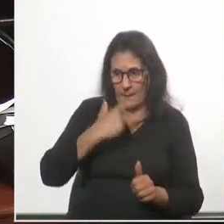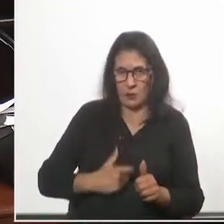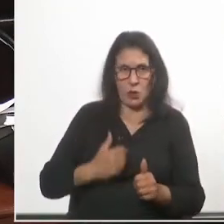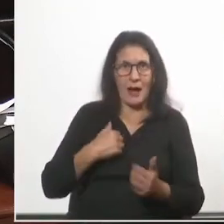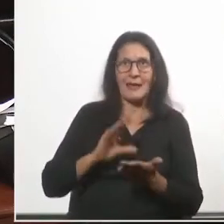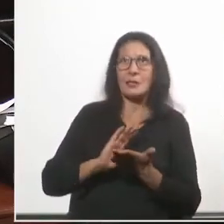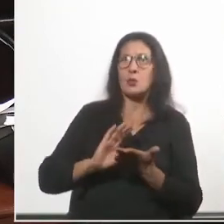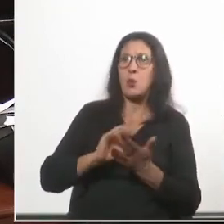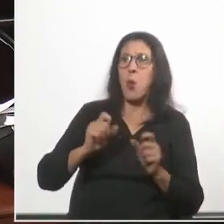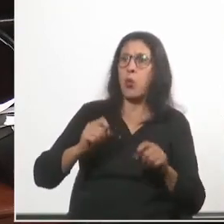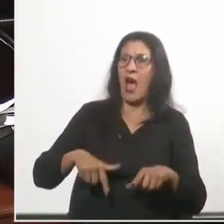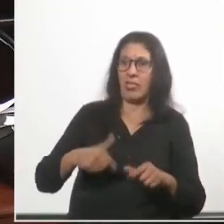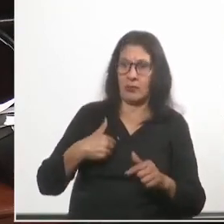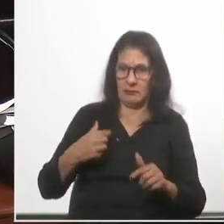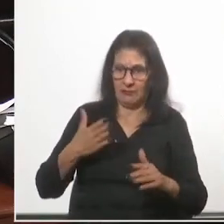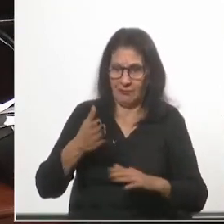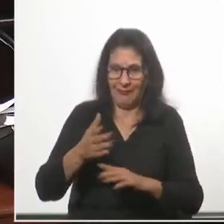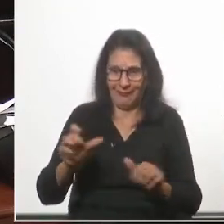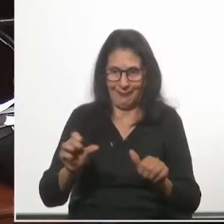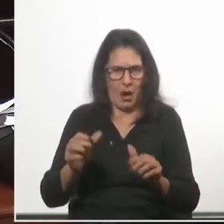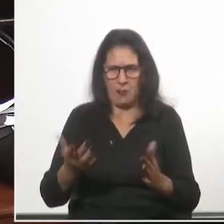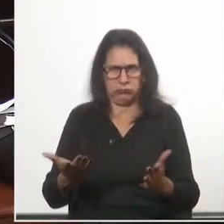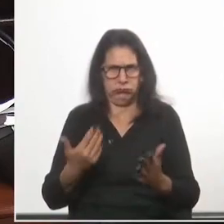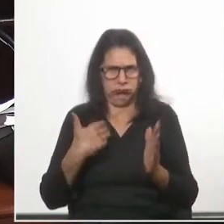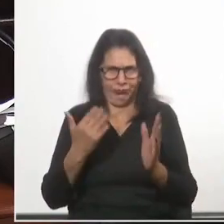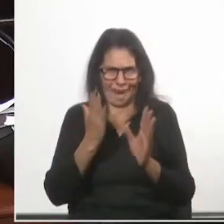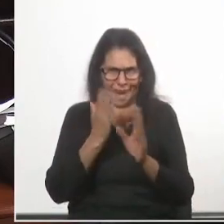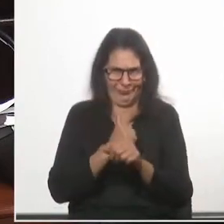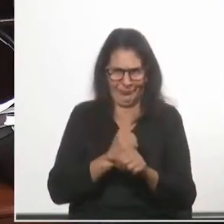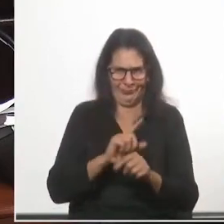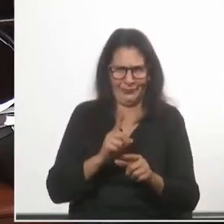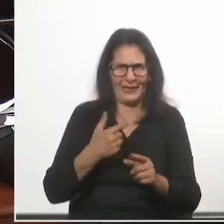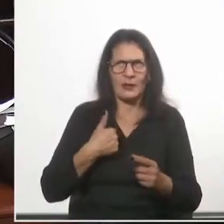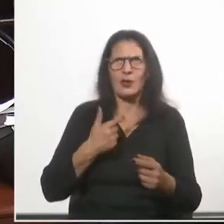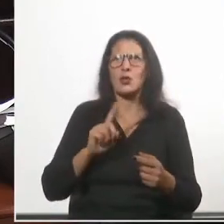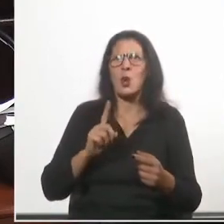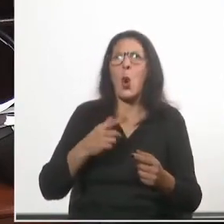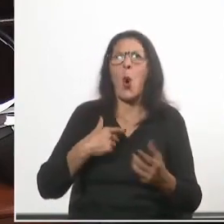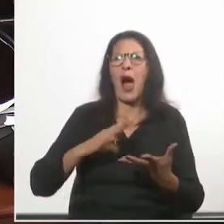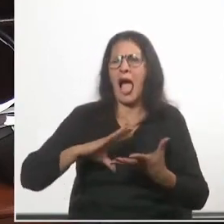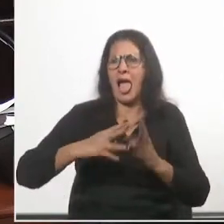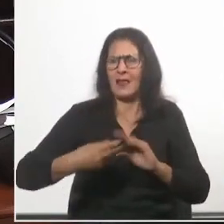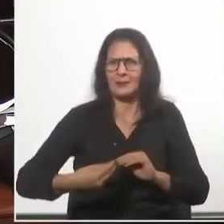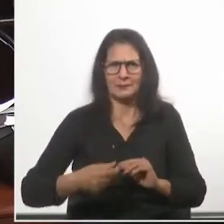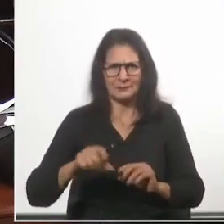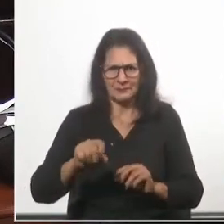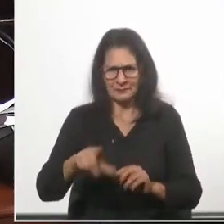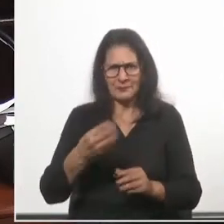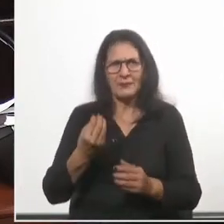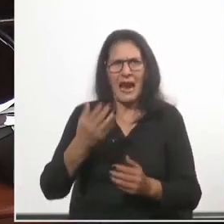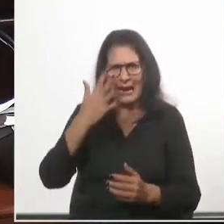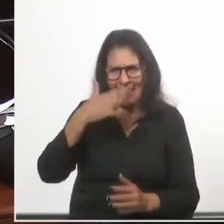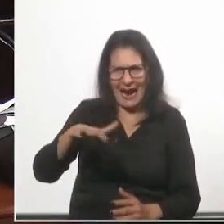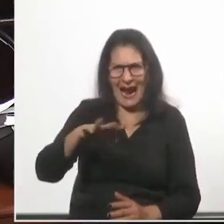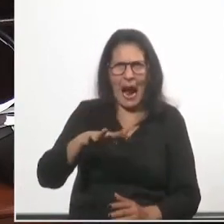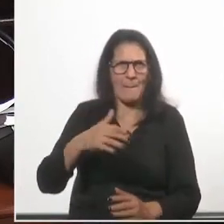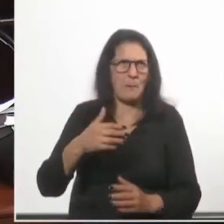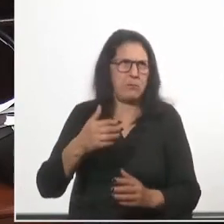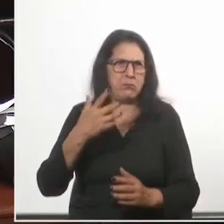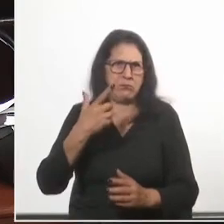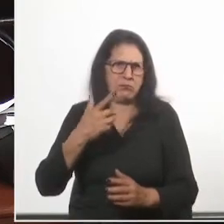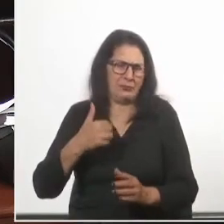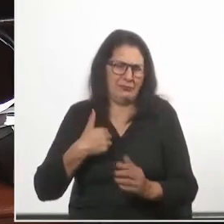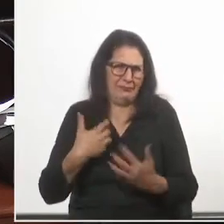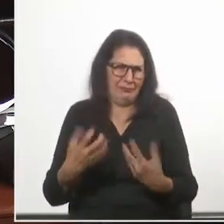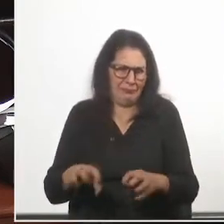desarrolle. No es, ni siquiera es fácil que una persona de ciudad se habitúe a la vida en el campo. Y hemos visto en estos